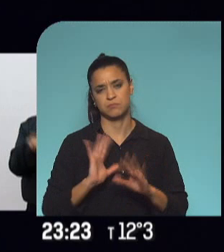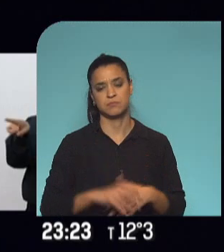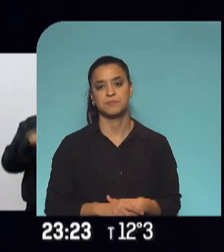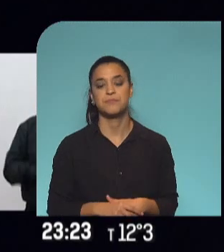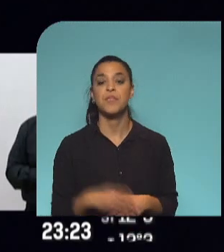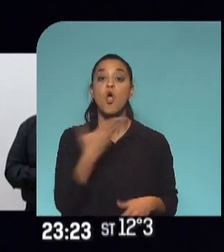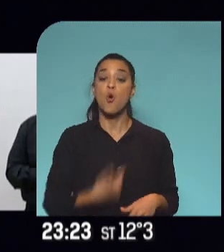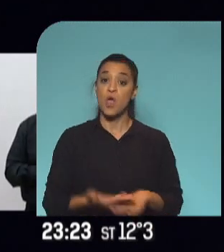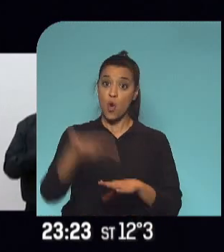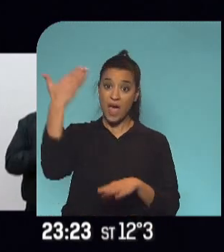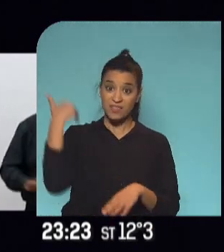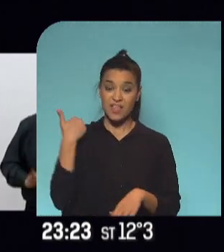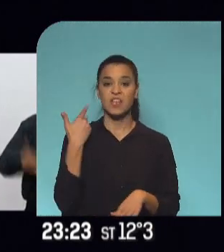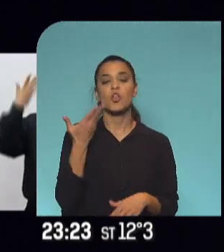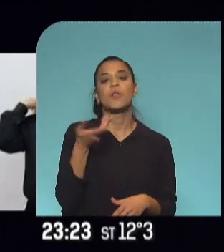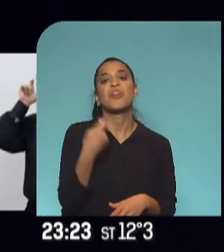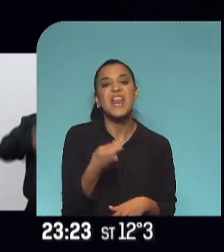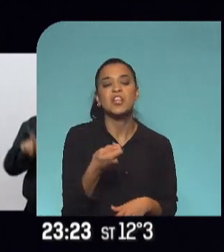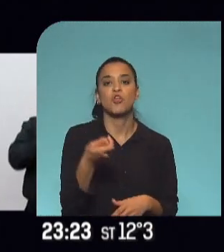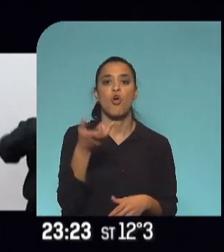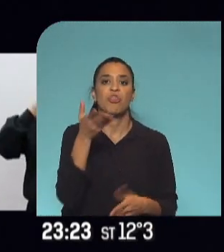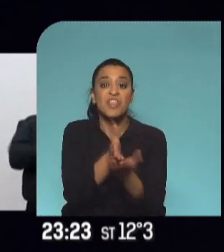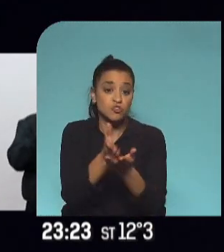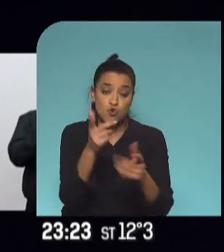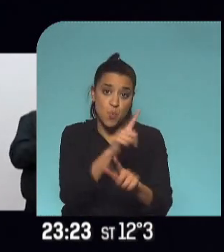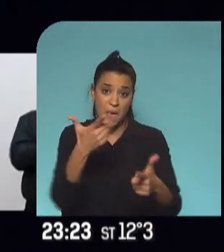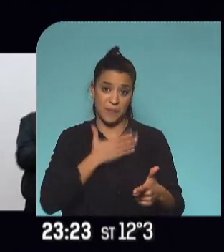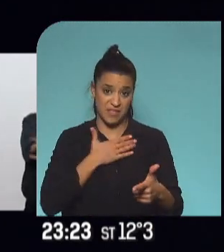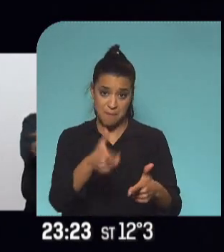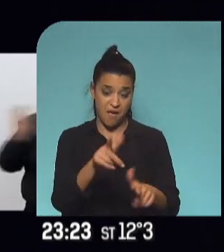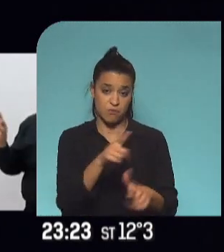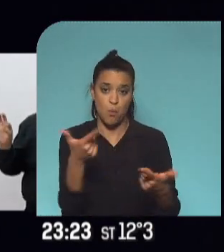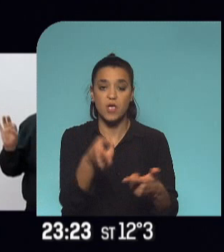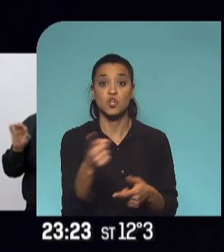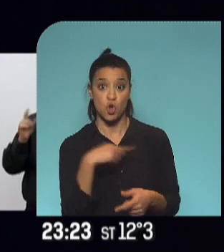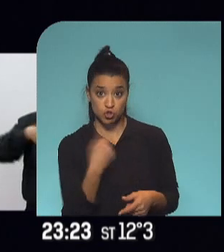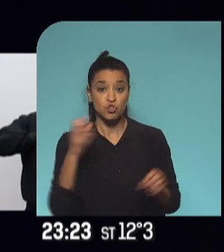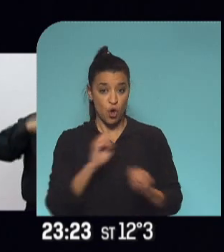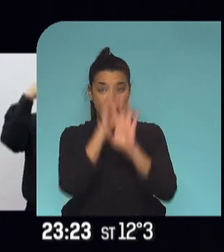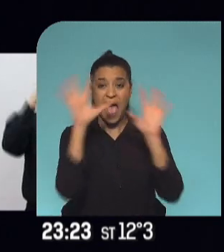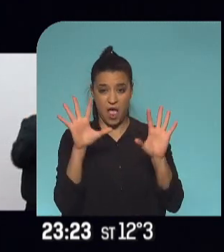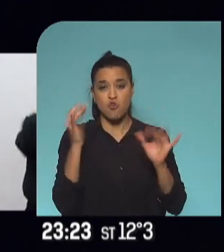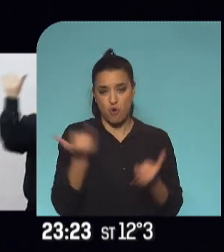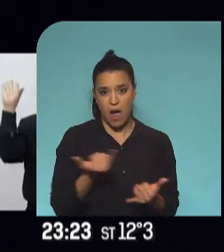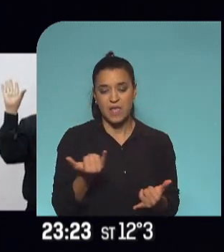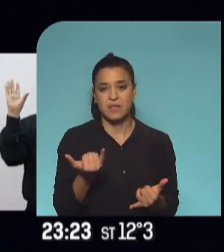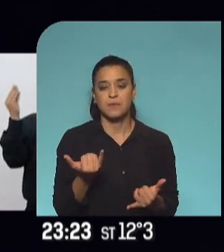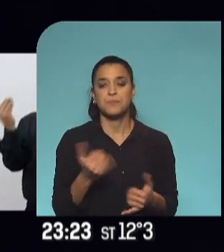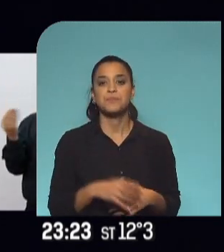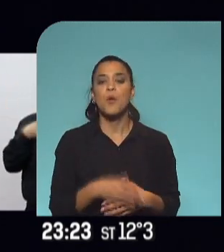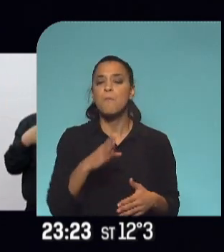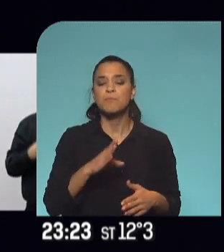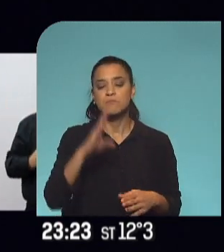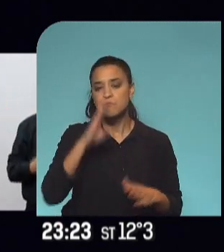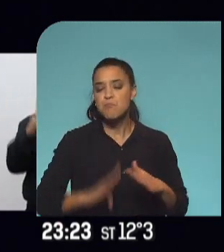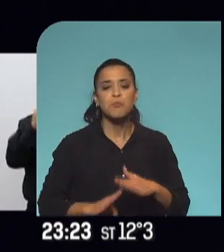gobierno anterior las víctimas de delito no tenían derecho, ninguno. Nosotros tenemos claro que nuestra